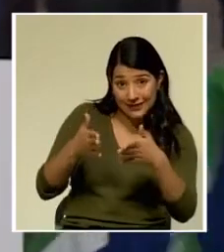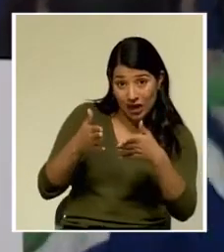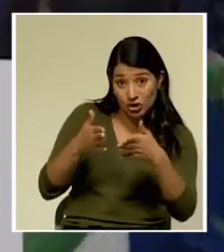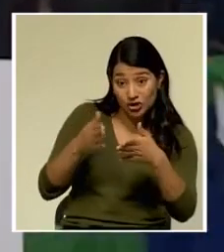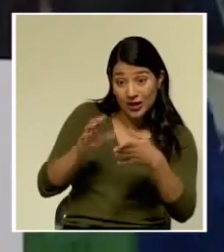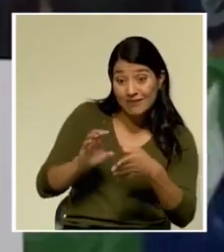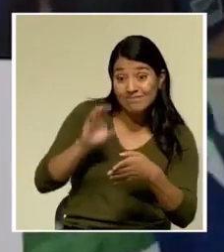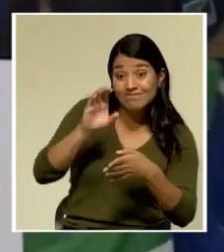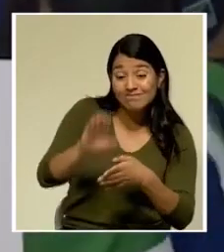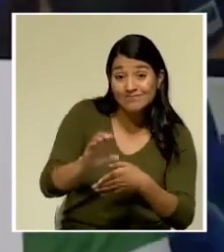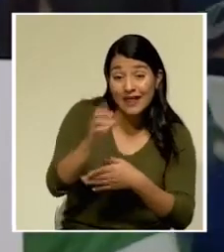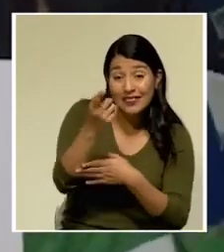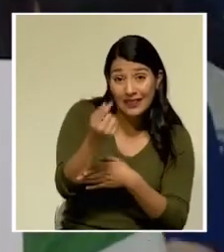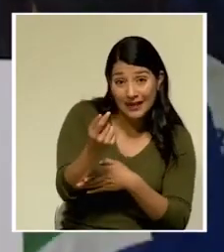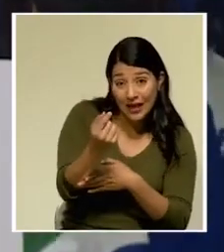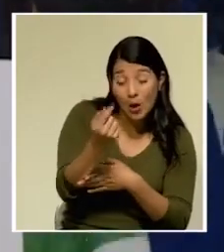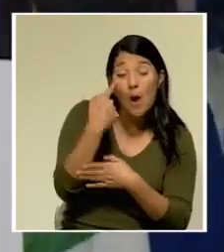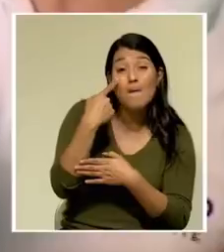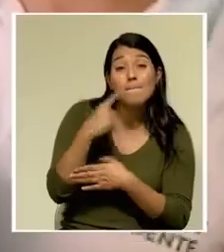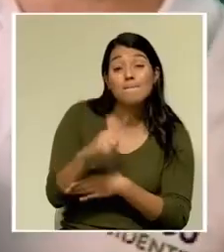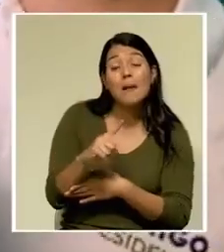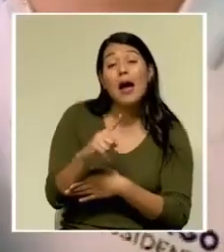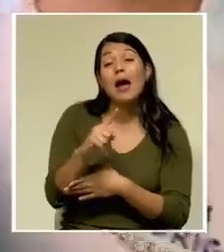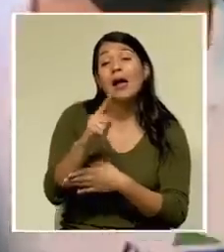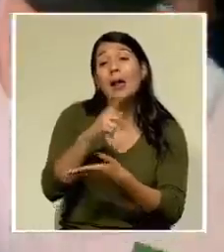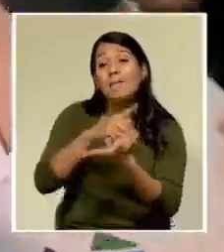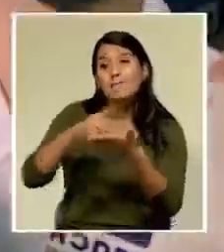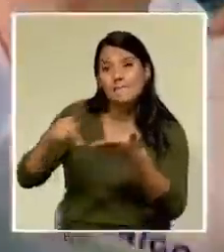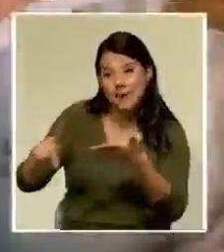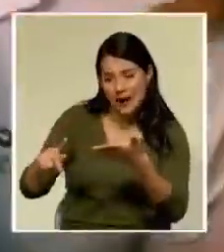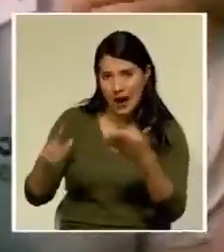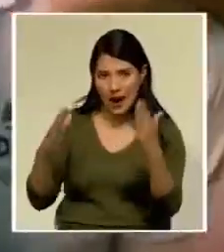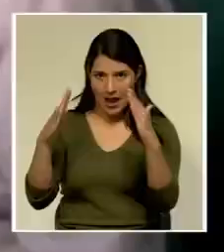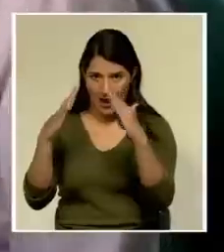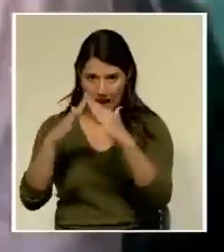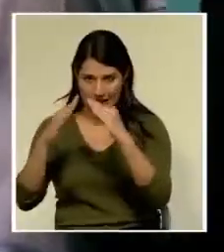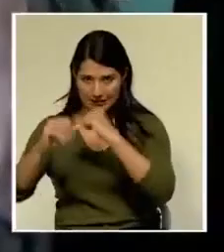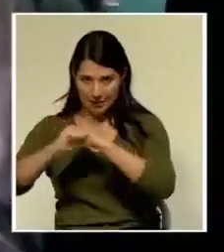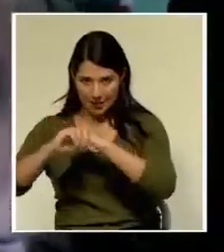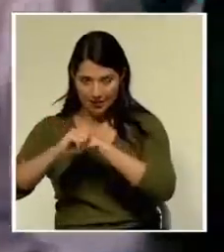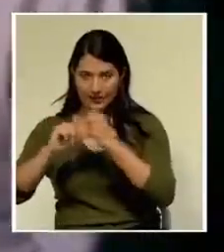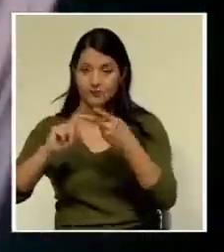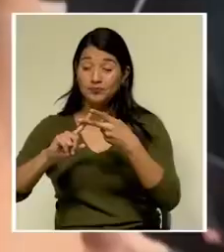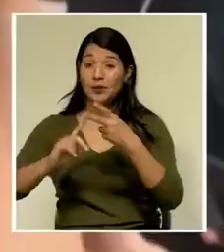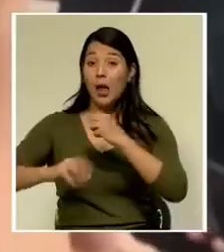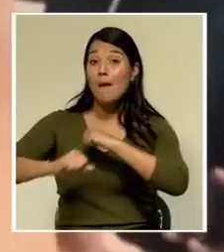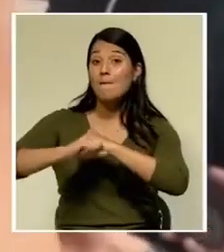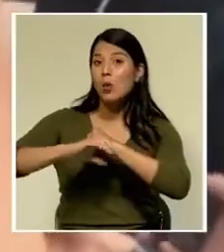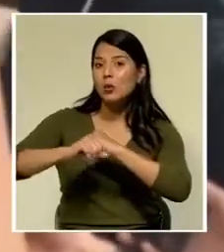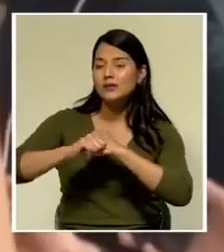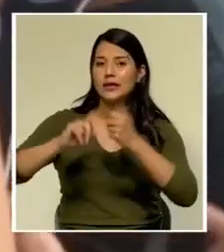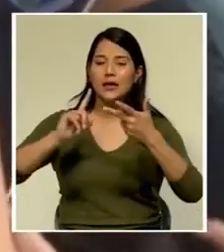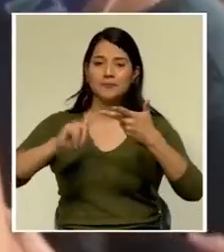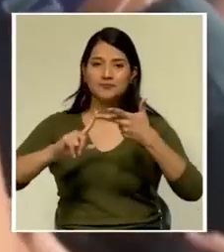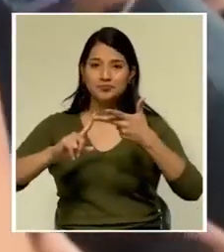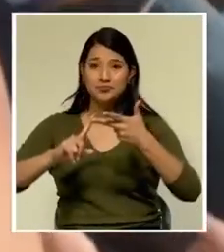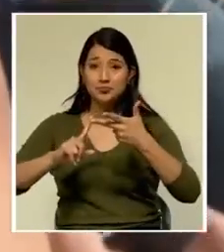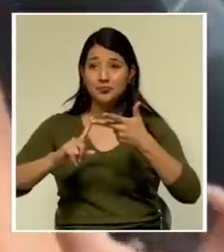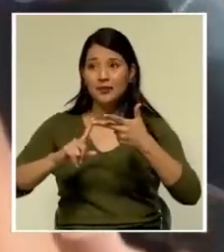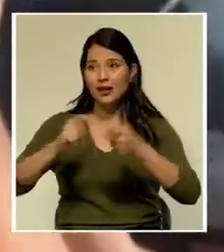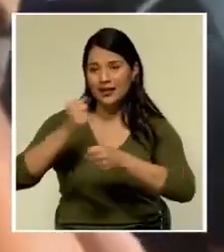fideicomiso que se utilizó para pagar la casa de campaña, publicidad, planilla,